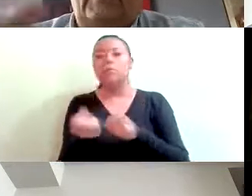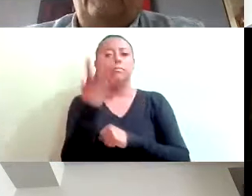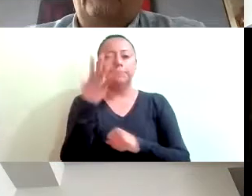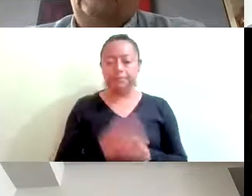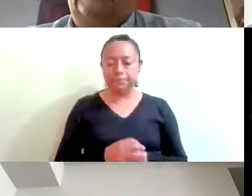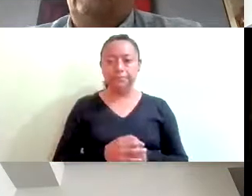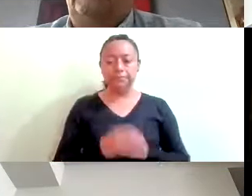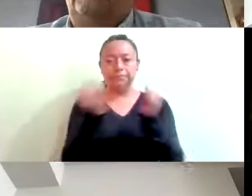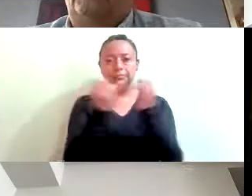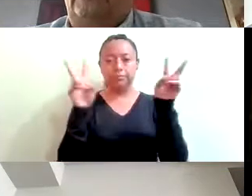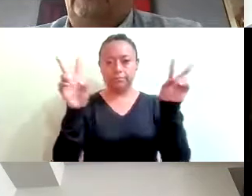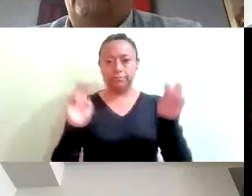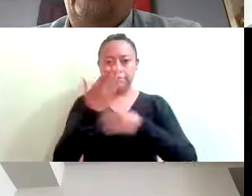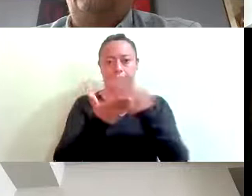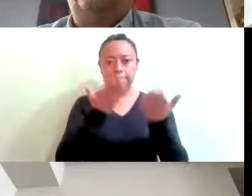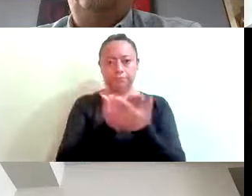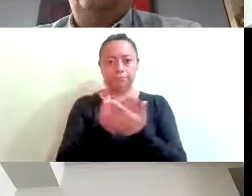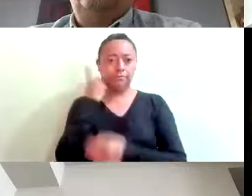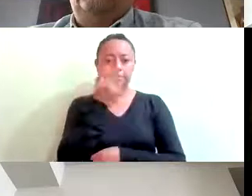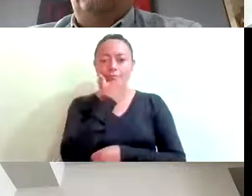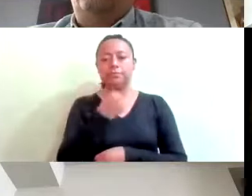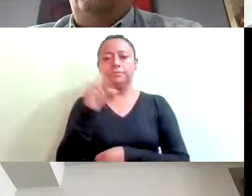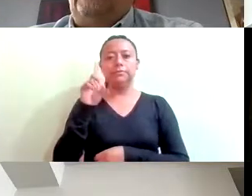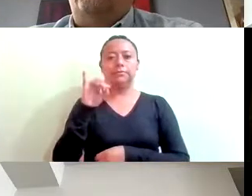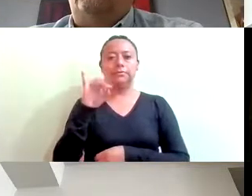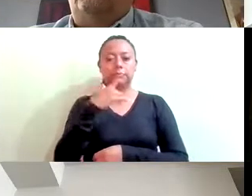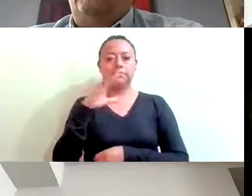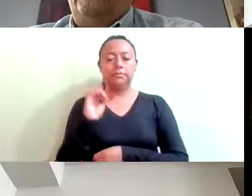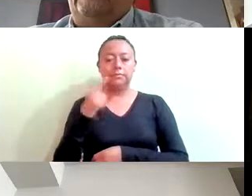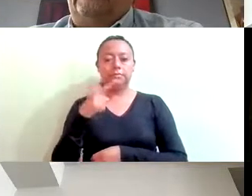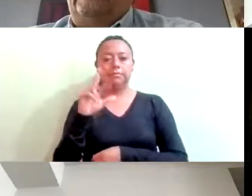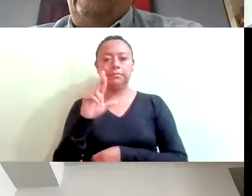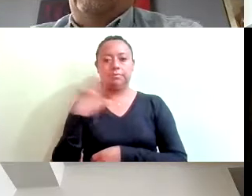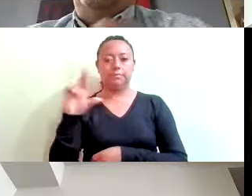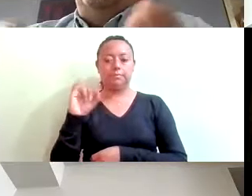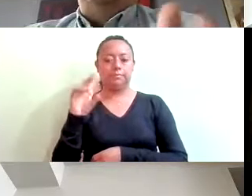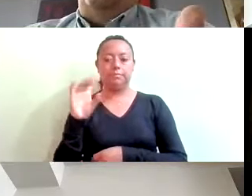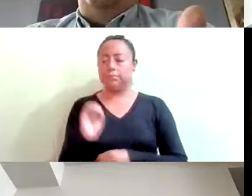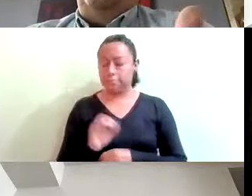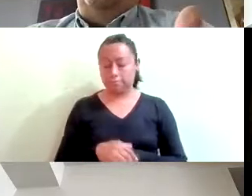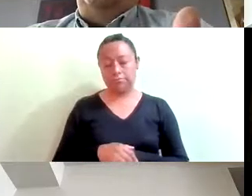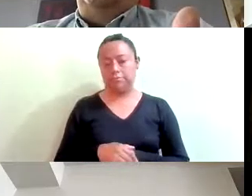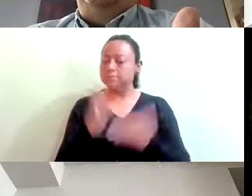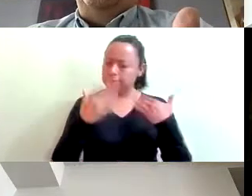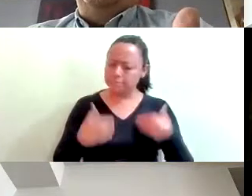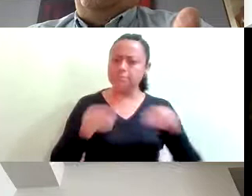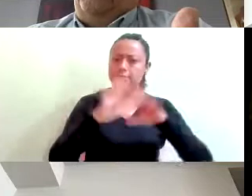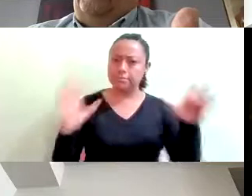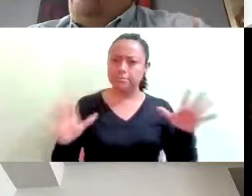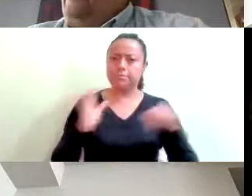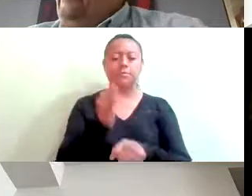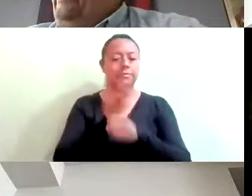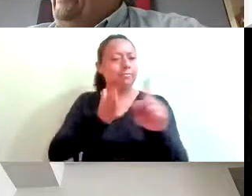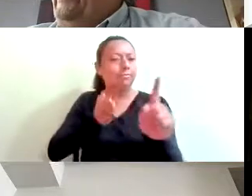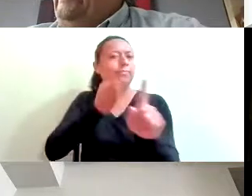el tema que plantea también el diputado Diego Garrido, o sea, que quede muy claro que la intención que se